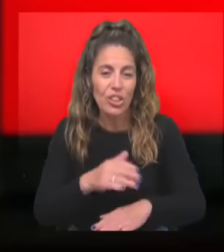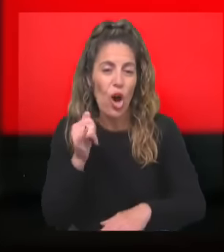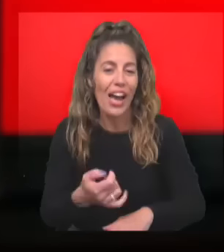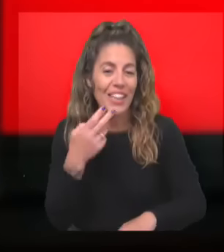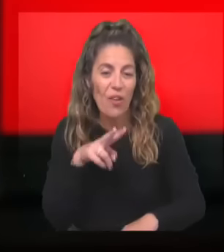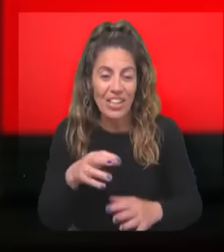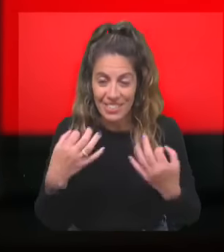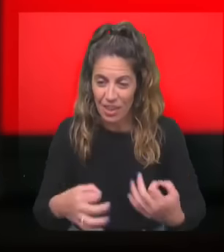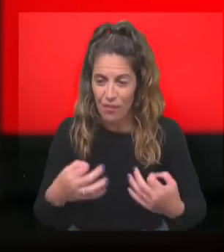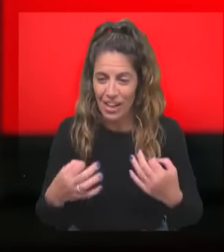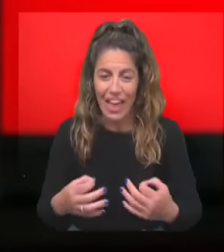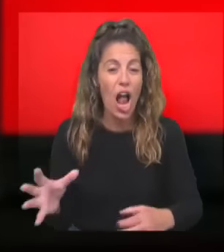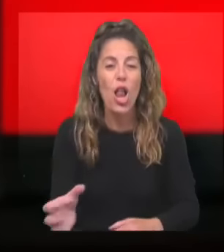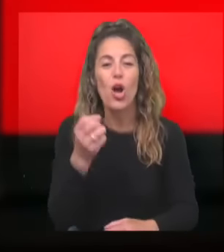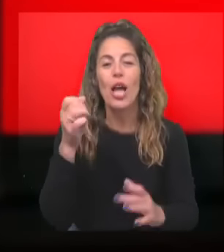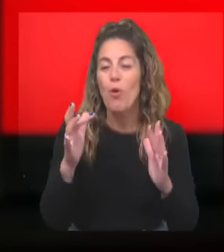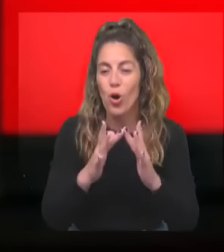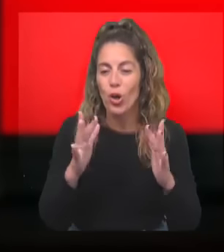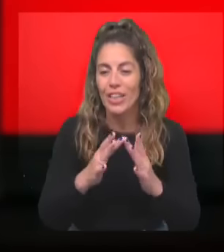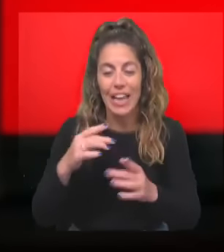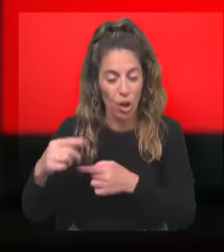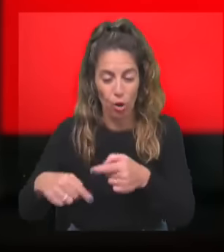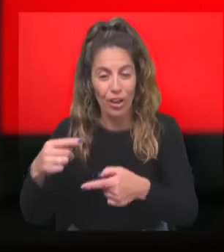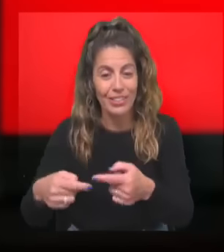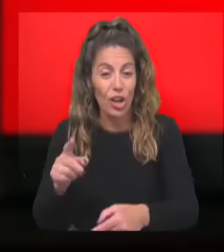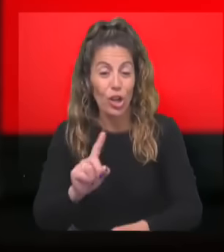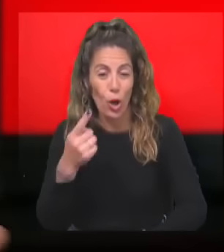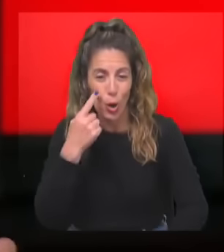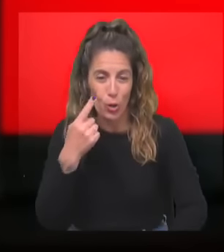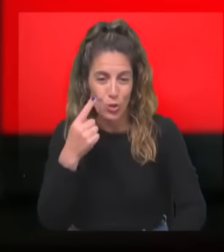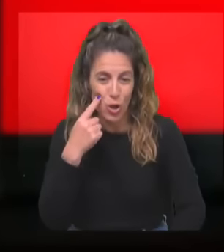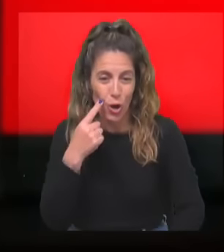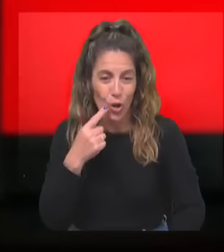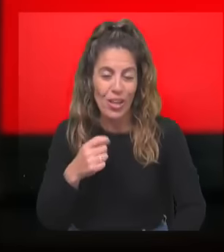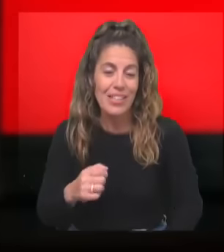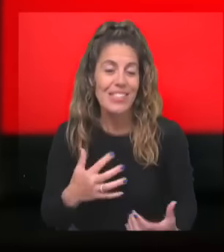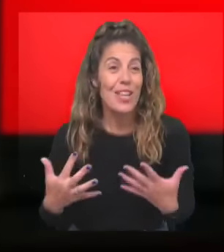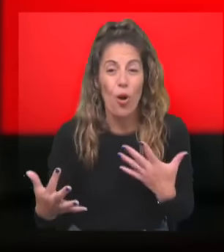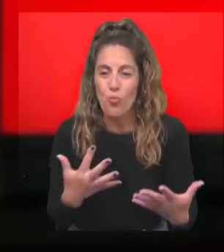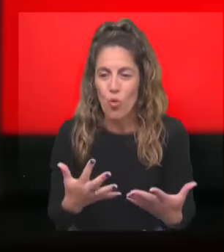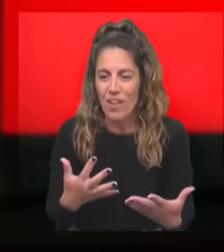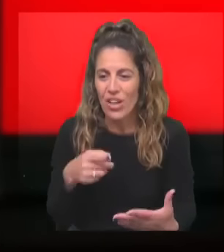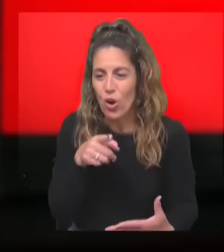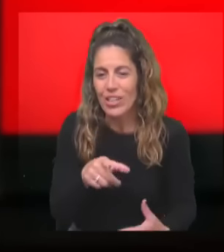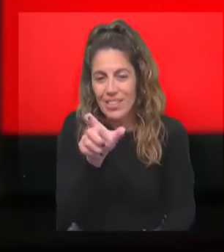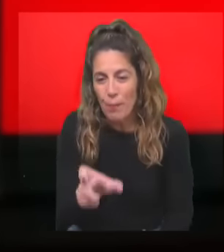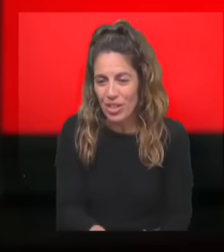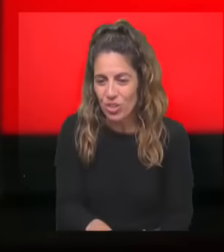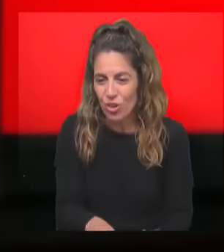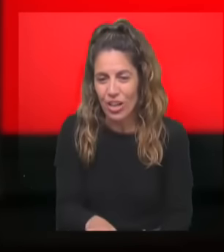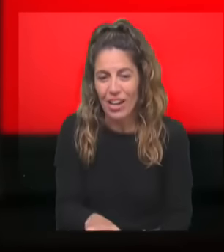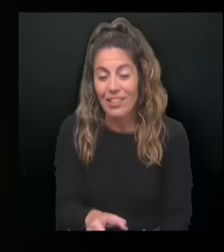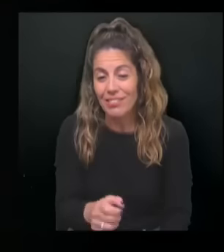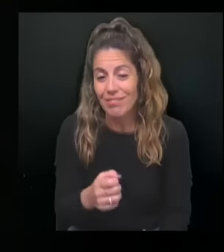realmente logramos conectarnos con una generación que no lo conoció y ver si se conmueve con esa persona que nos deja tanto,